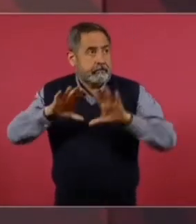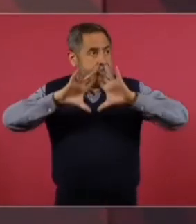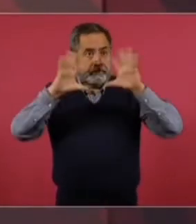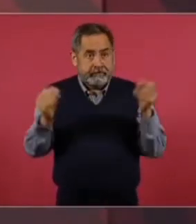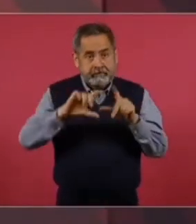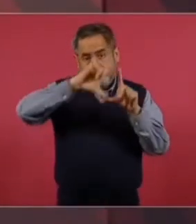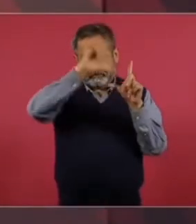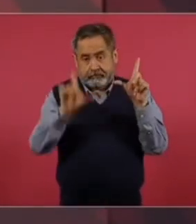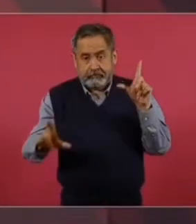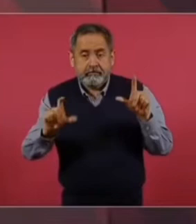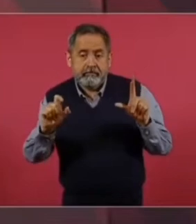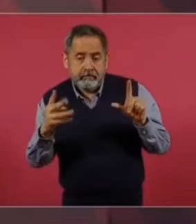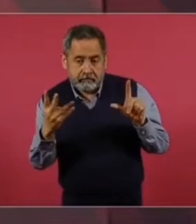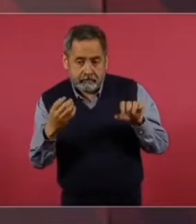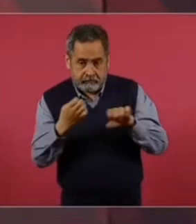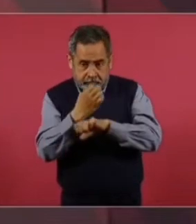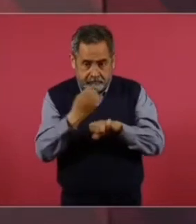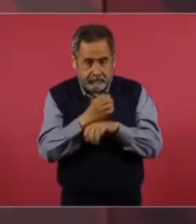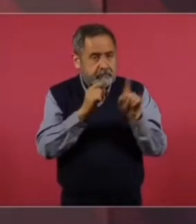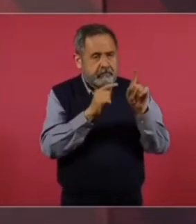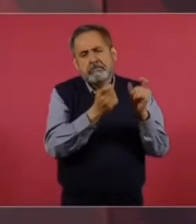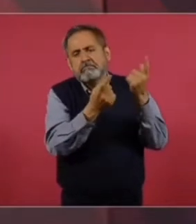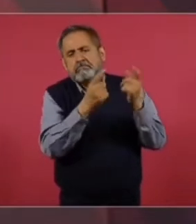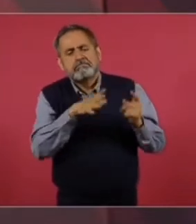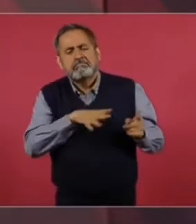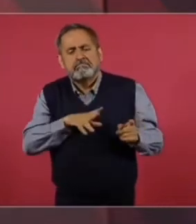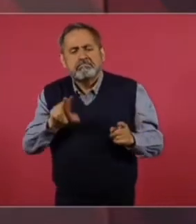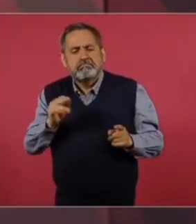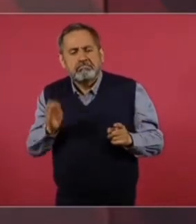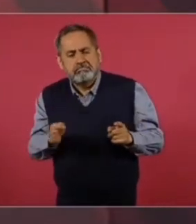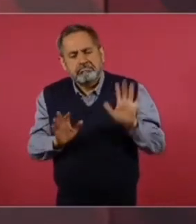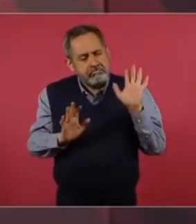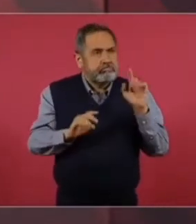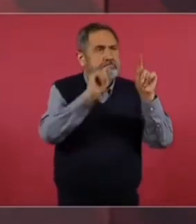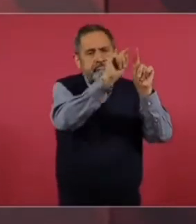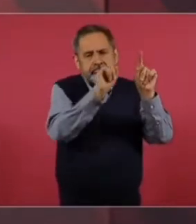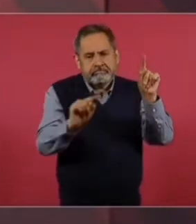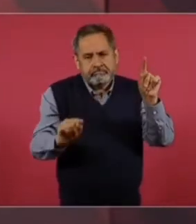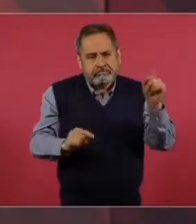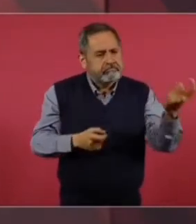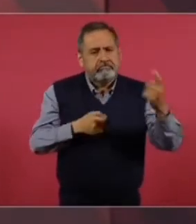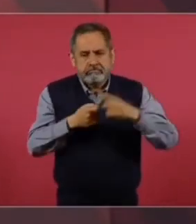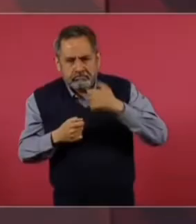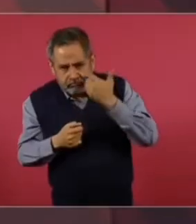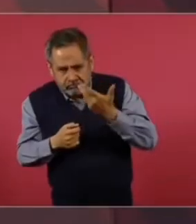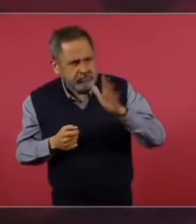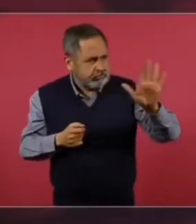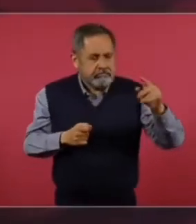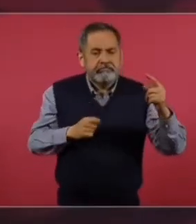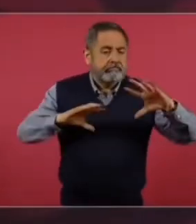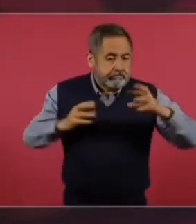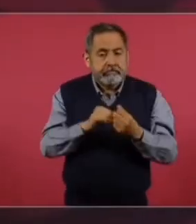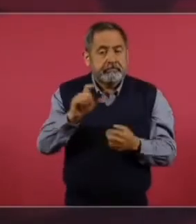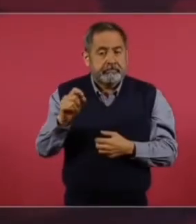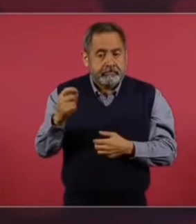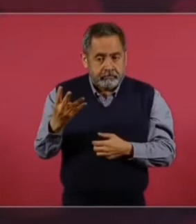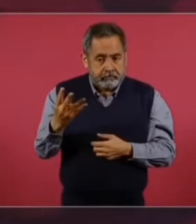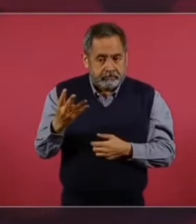estados, porque hubieron quienes no aceptaron voluntariamente incorporarse a este sistema. Entonces,